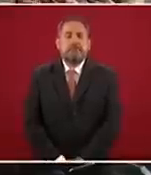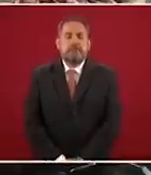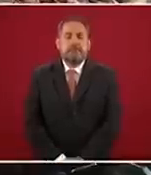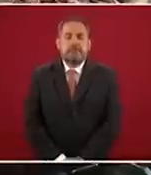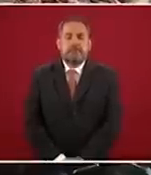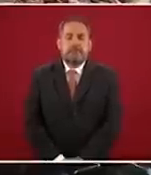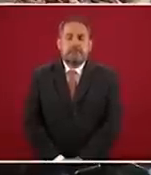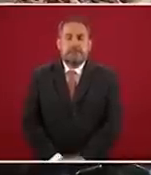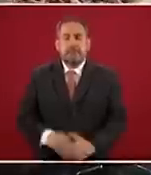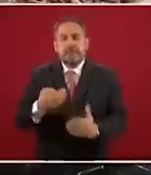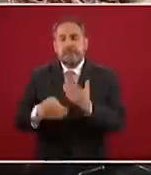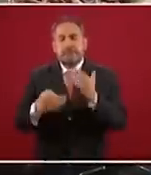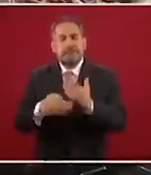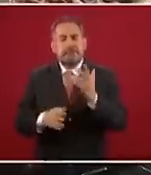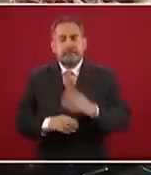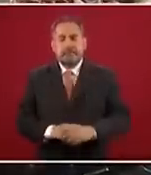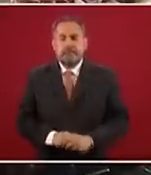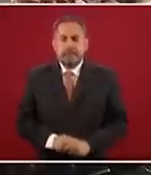Falta